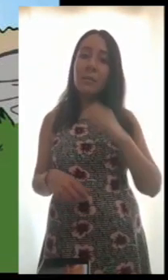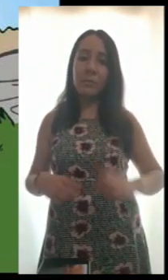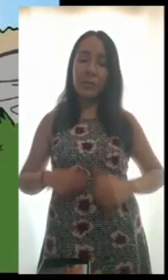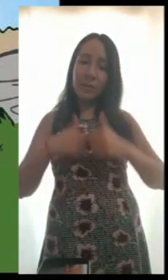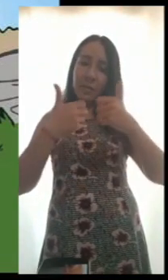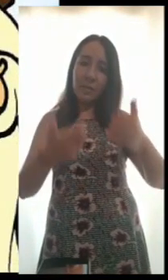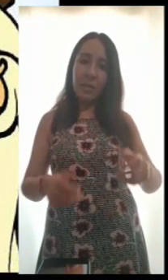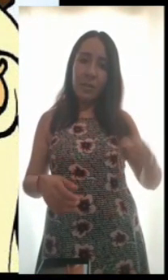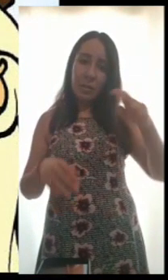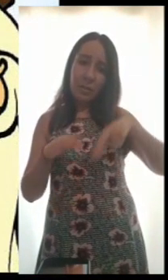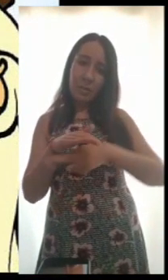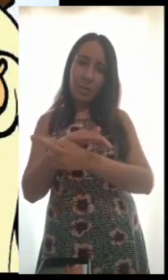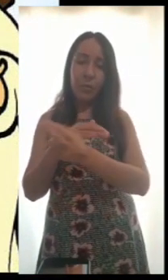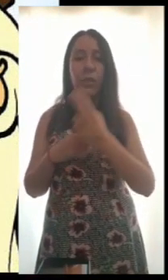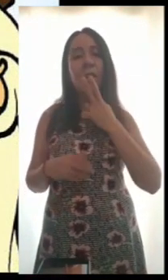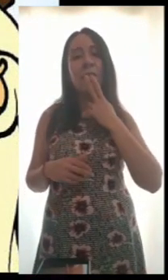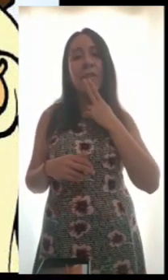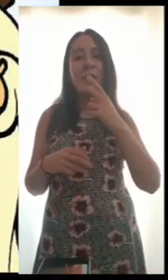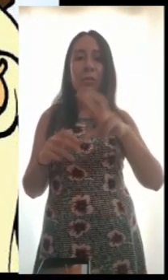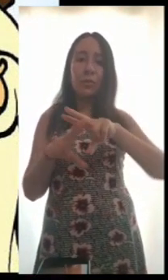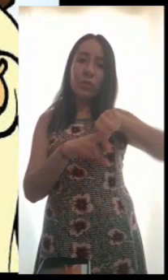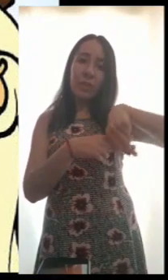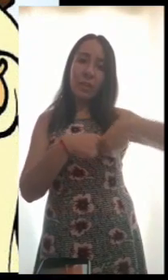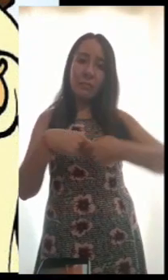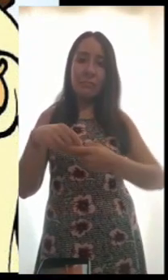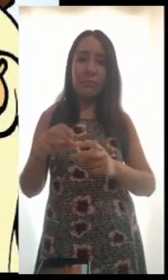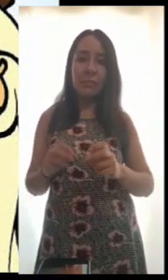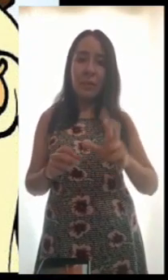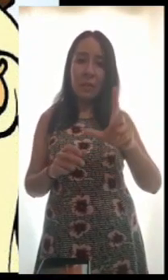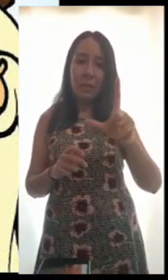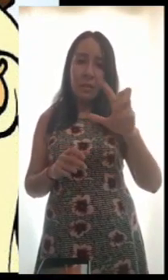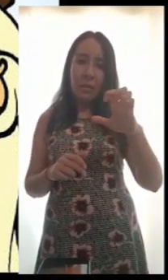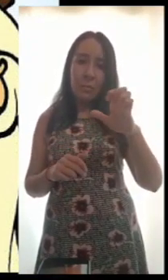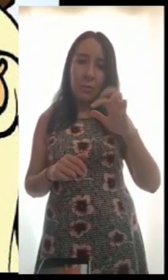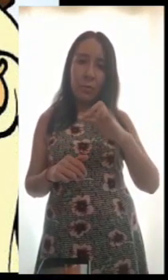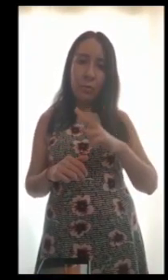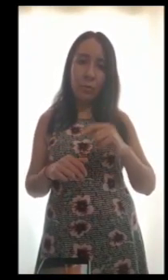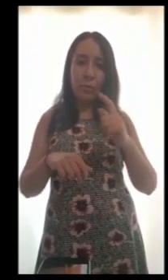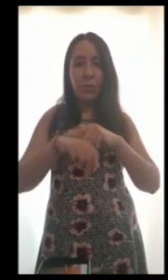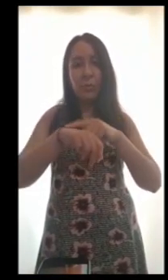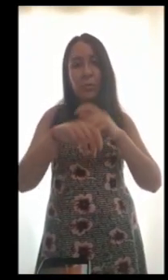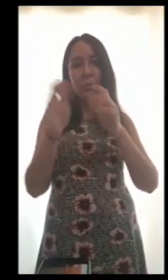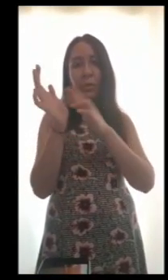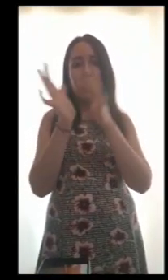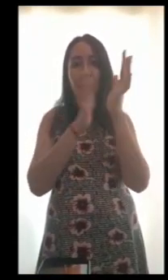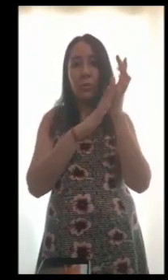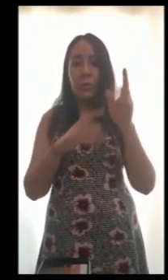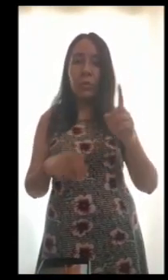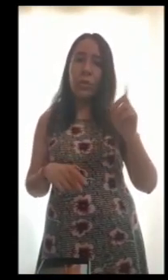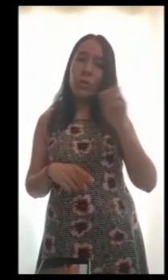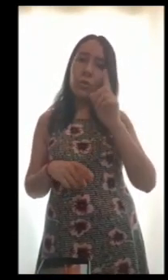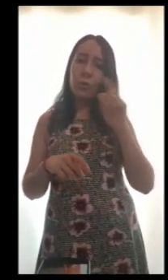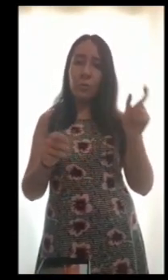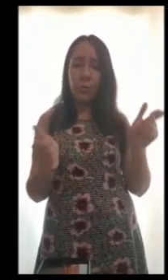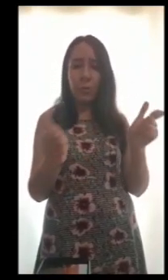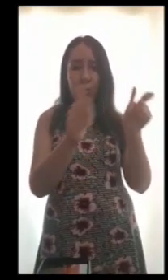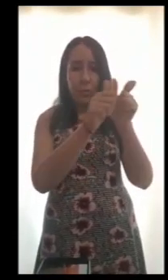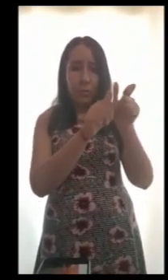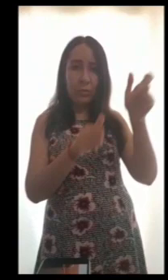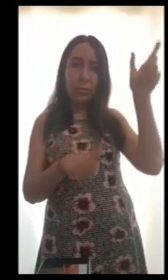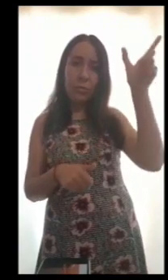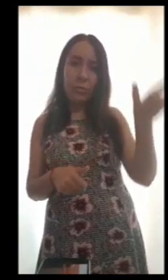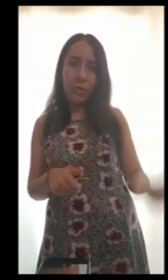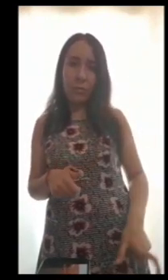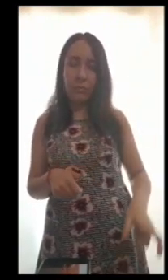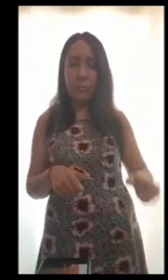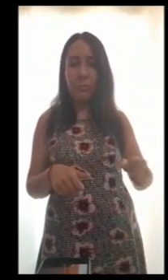y curado, se reintegró a la vida social. Al leproso en tiempo de Jesús se le tenía prohibido el contacto